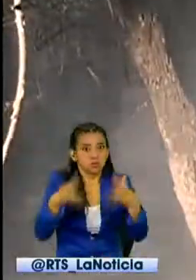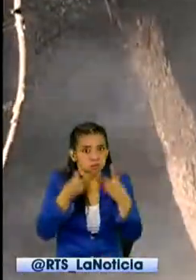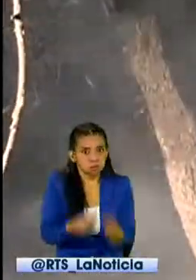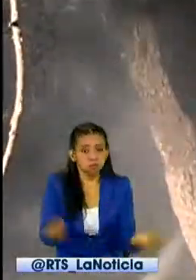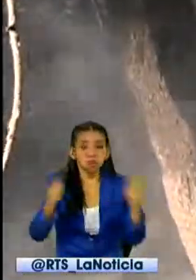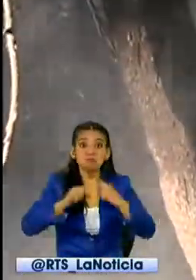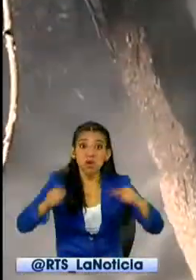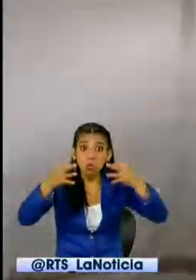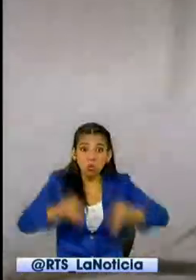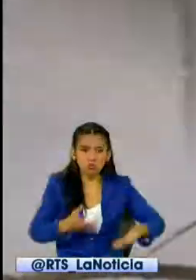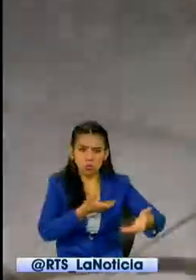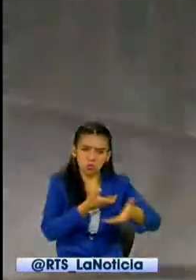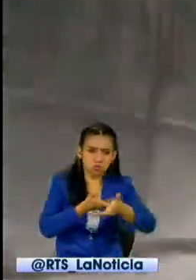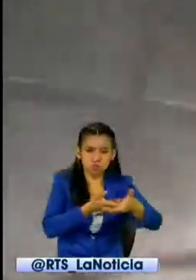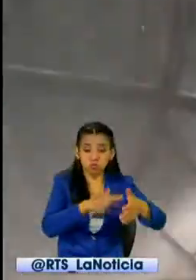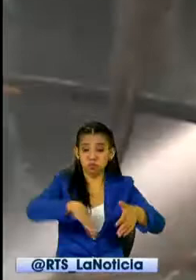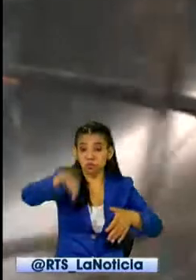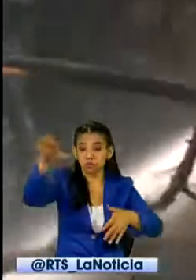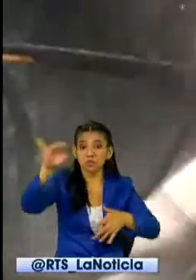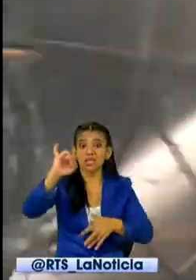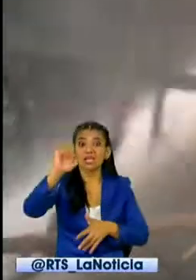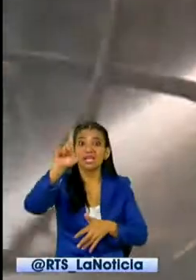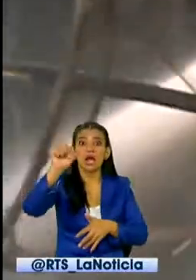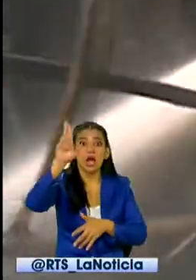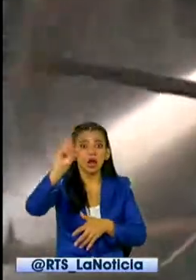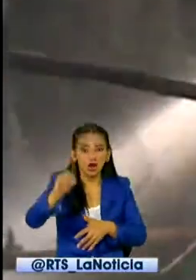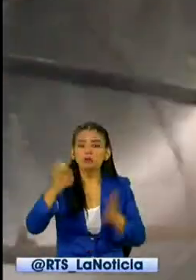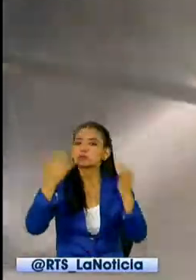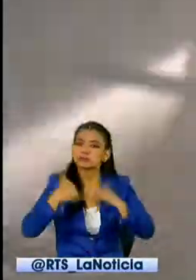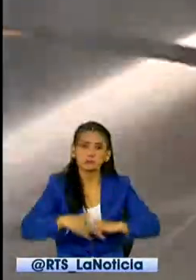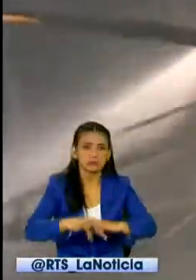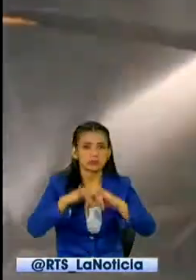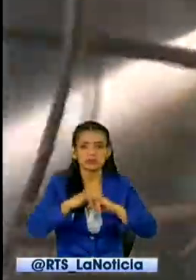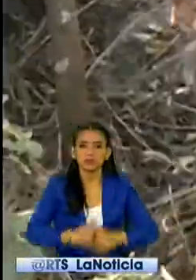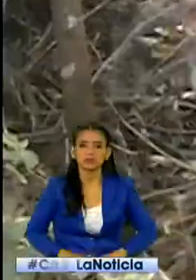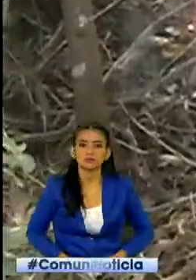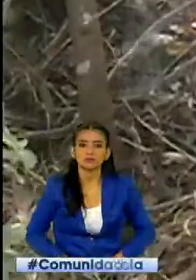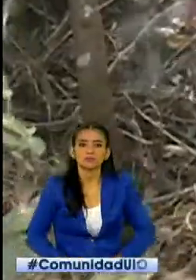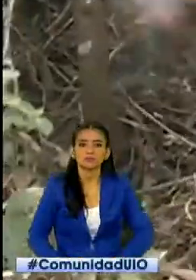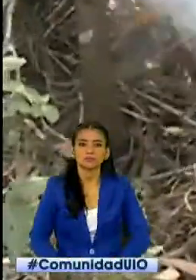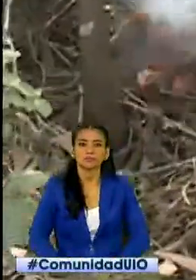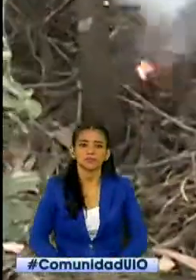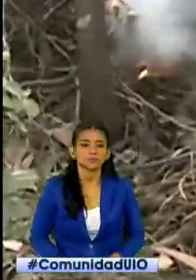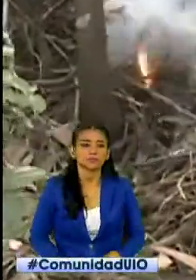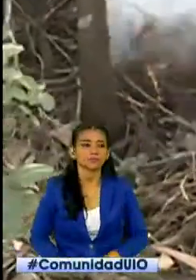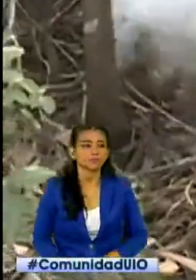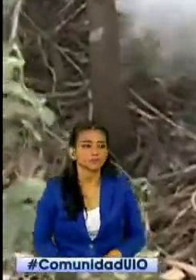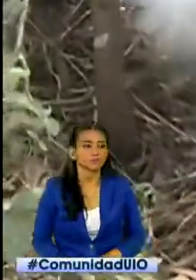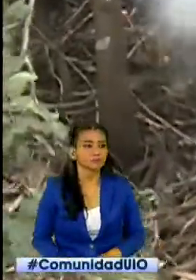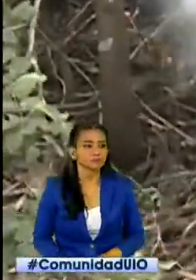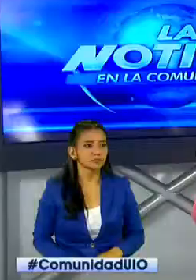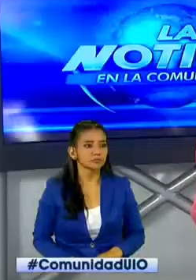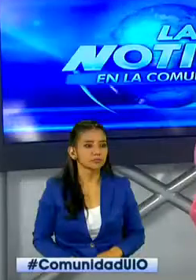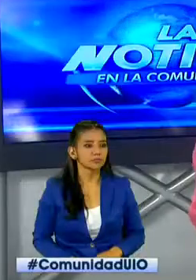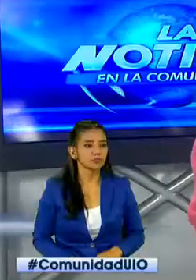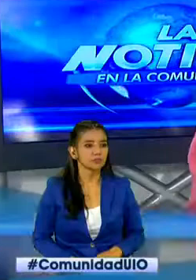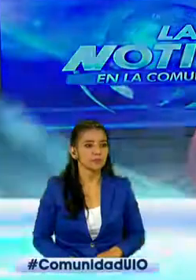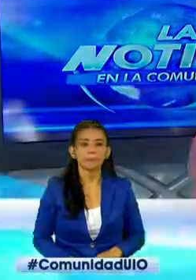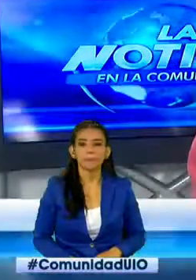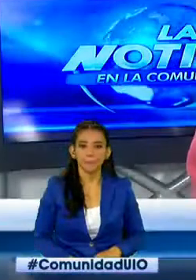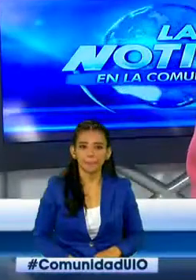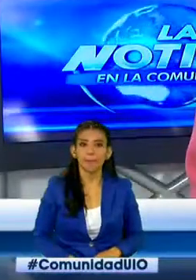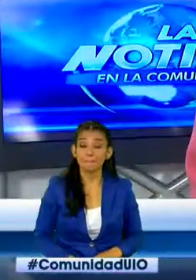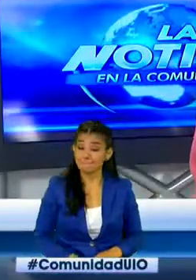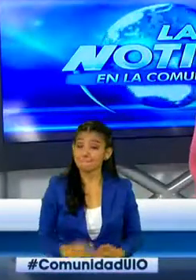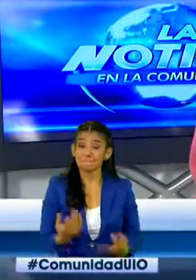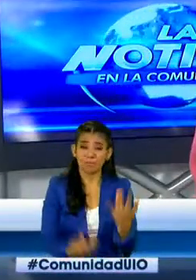el cuerpo de bomberos en el Cerro Ilaló sigue trabajando. En Quito, informó Andrea Valareso. Es